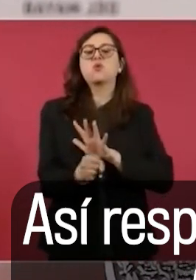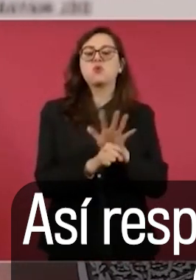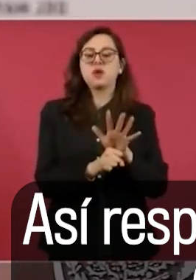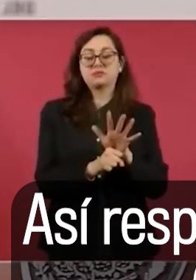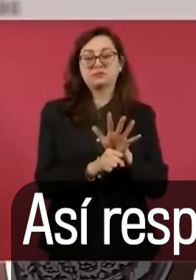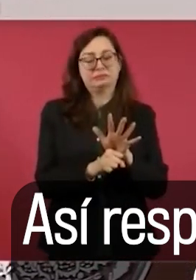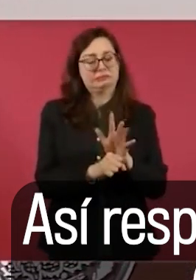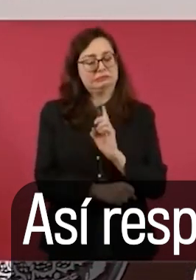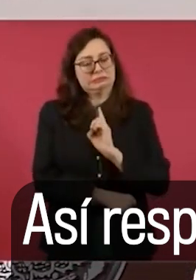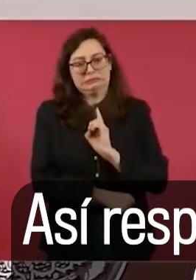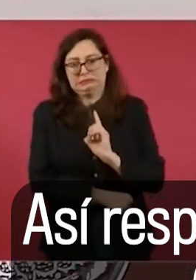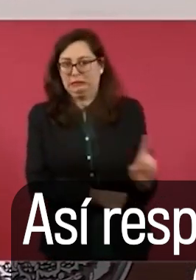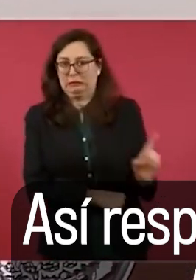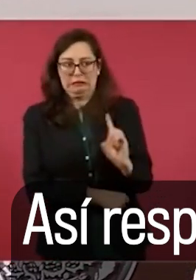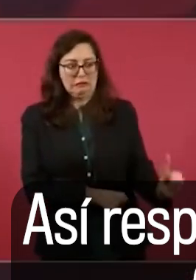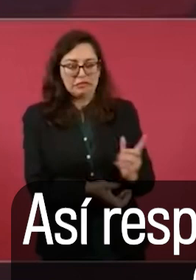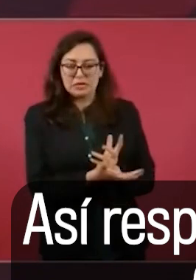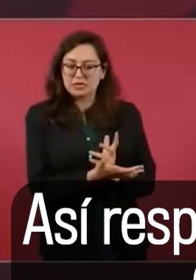la ultraderecha.